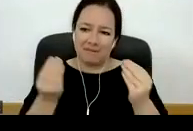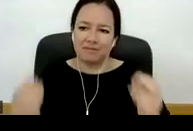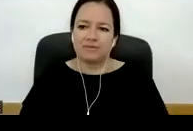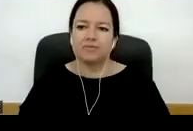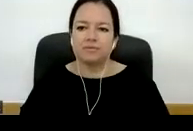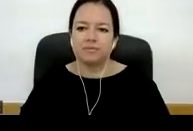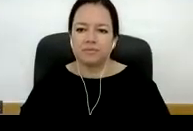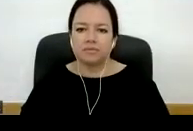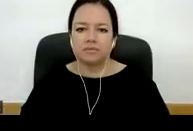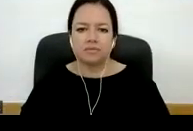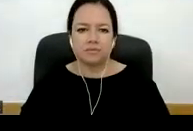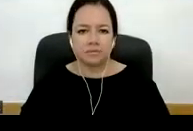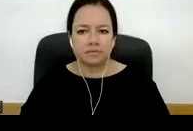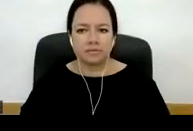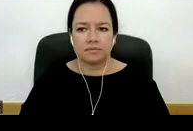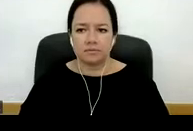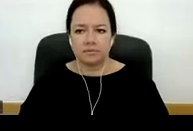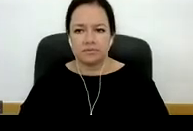completas con vitaminas o minerales y demás.